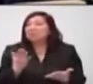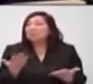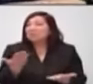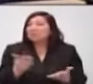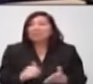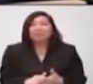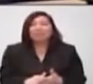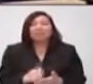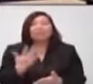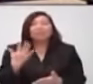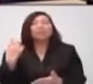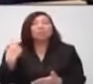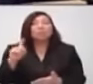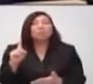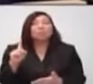una demanda de